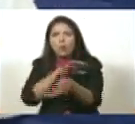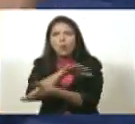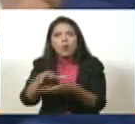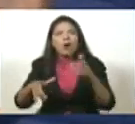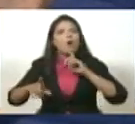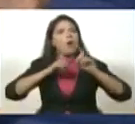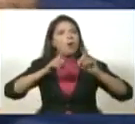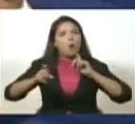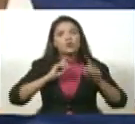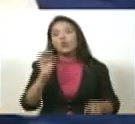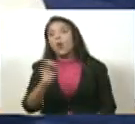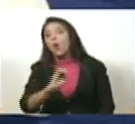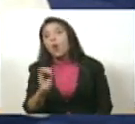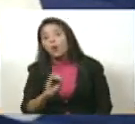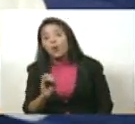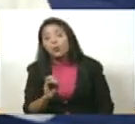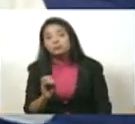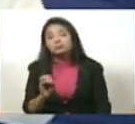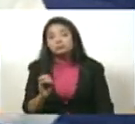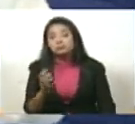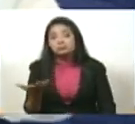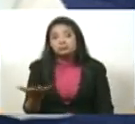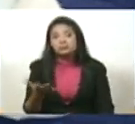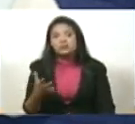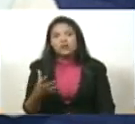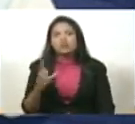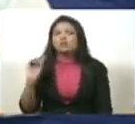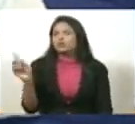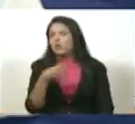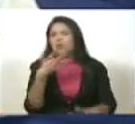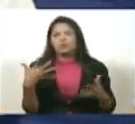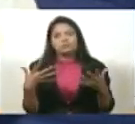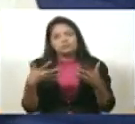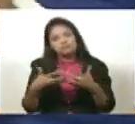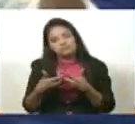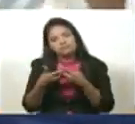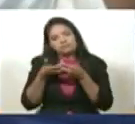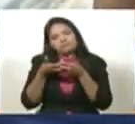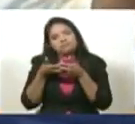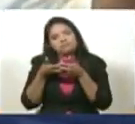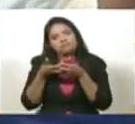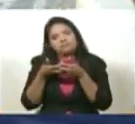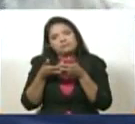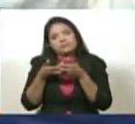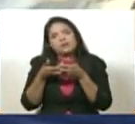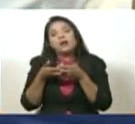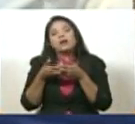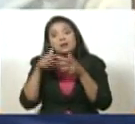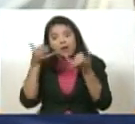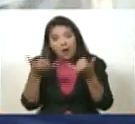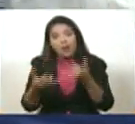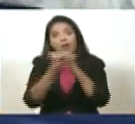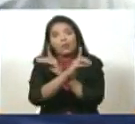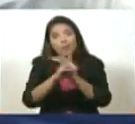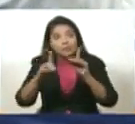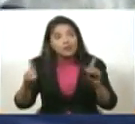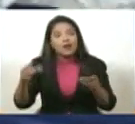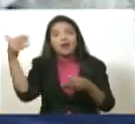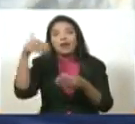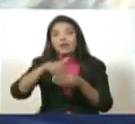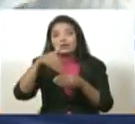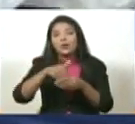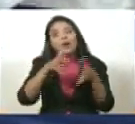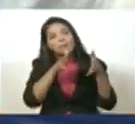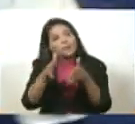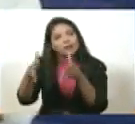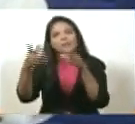odio, o si por el contrario nos agarramos las manos como hermanos y como hermanas y en democracia, con elecciones, nos vamos por el